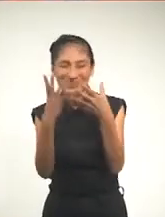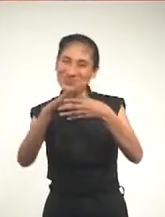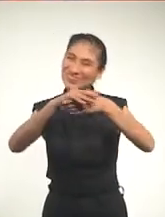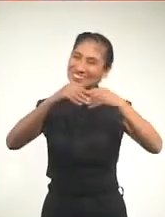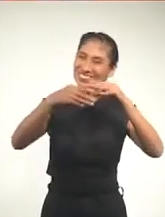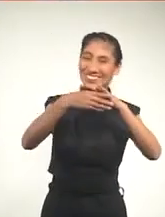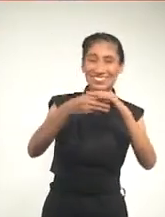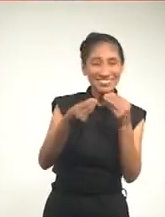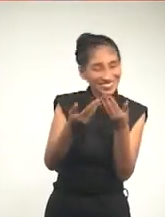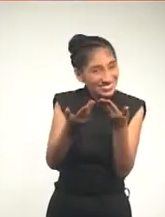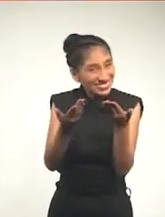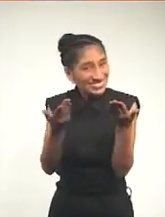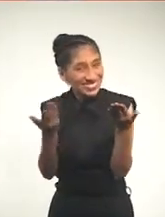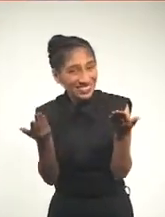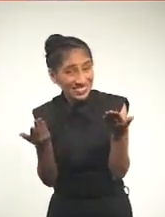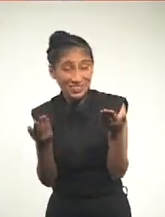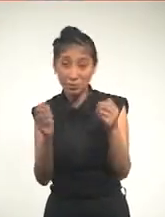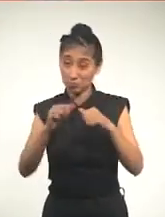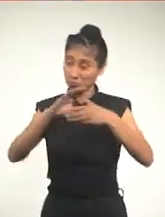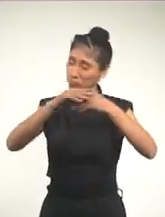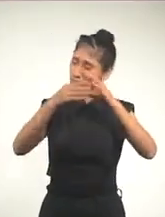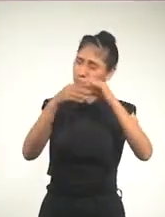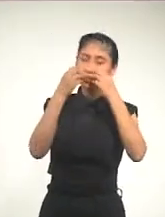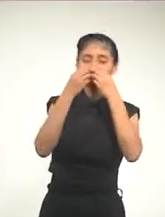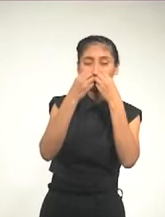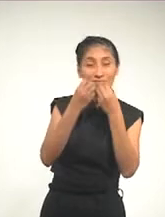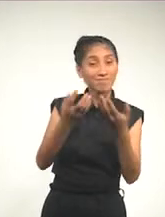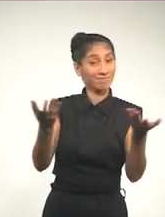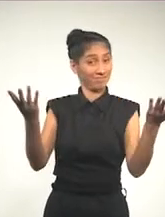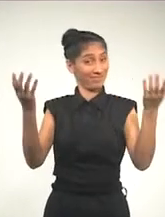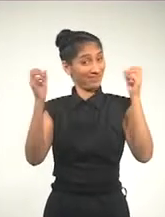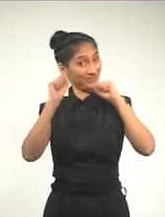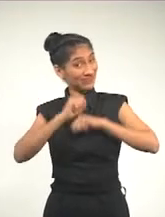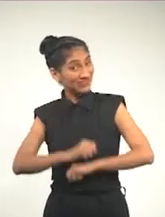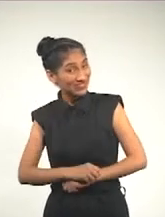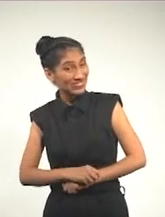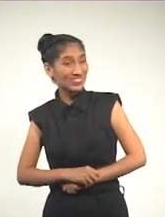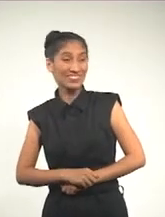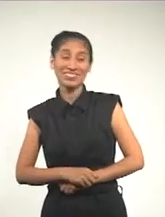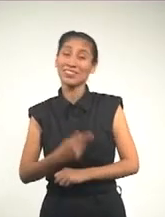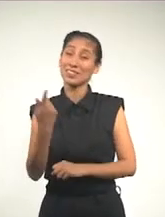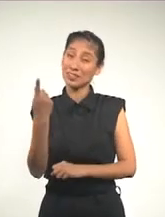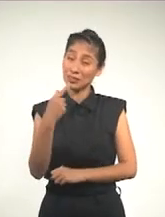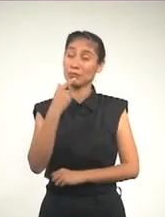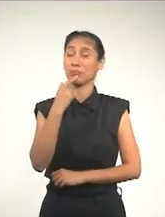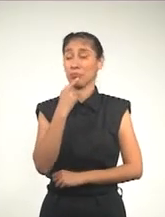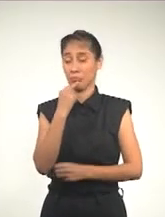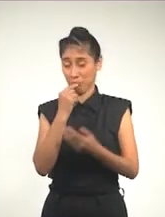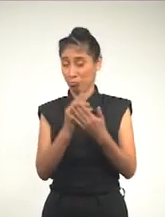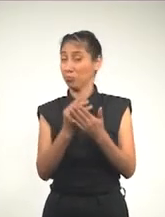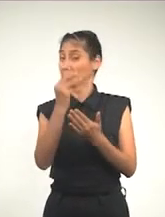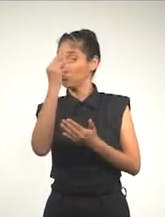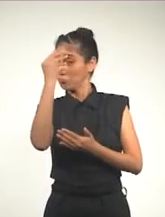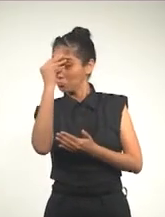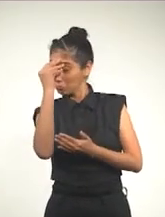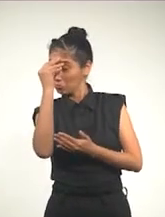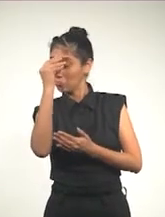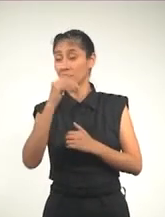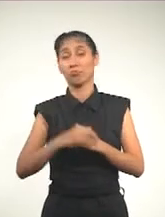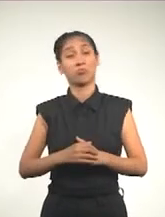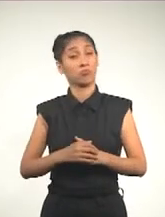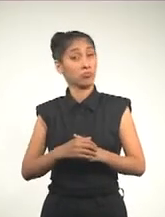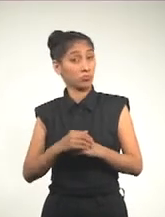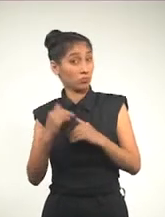¡Ay, qué gran historia, Calcetín! Es una gran historia, muy hermosa y con un buen